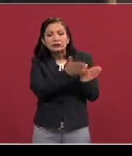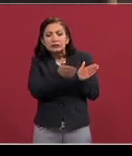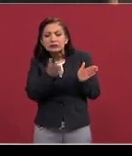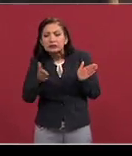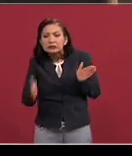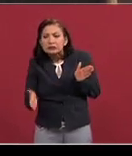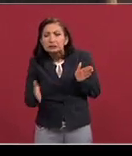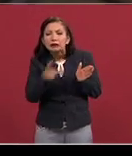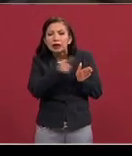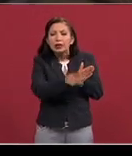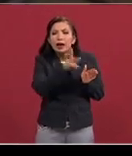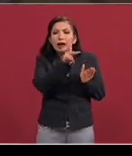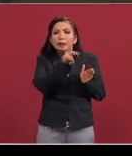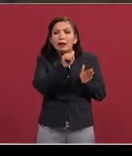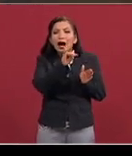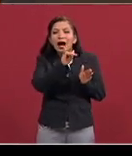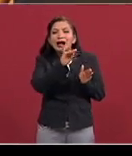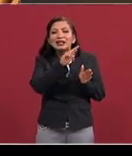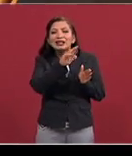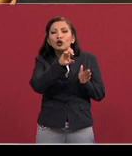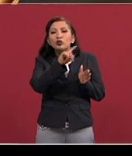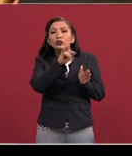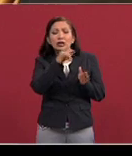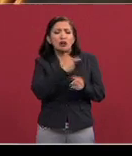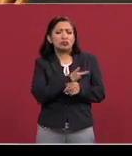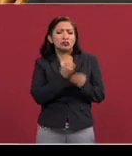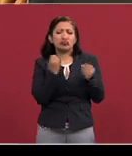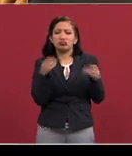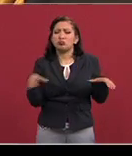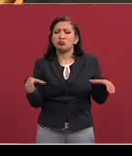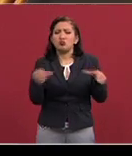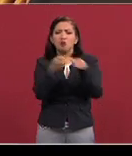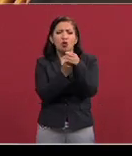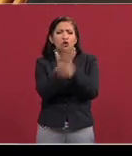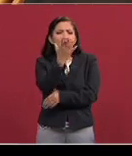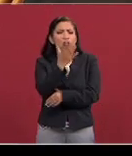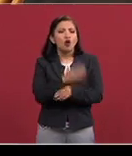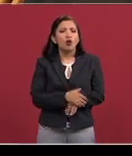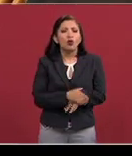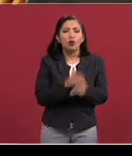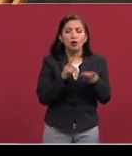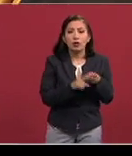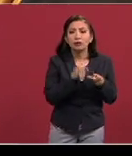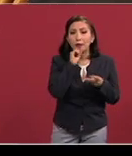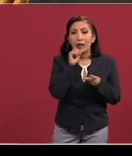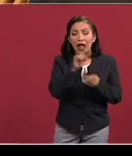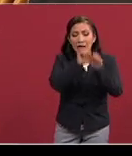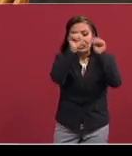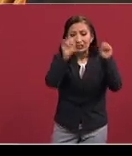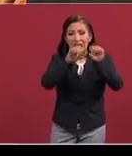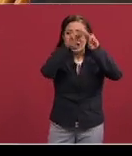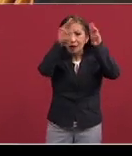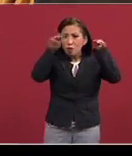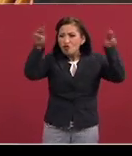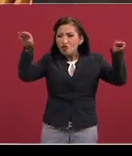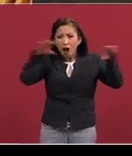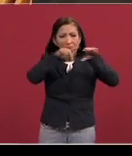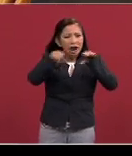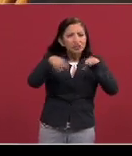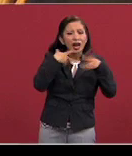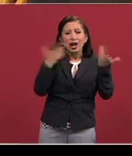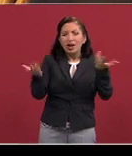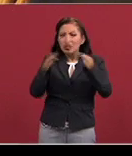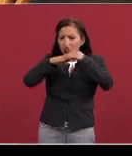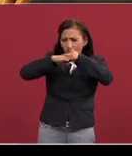secuencias del Paricutín y lo que tanto amaba él, que era la representación alpestre de las sierras, de las cordilleras, de